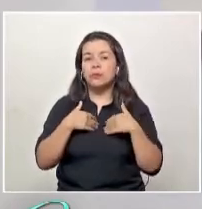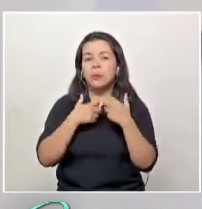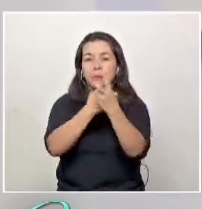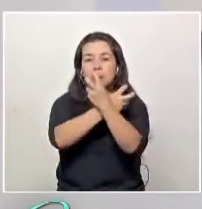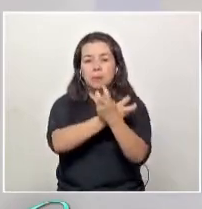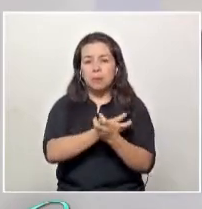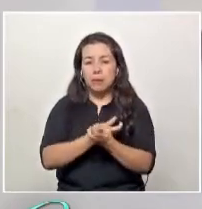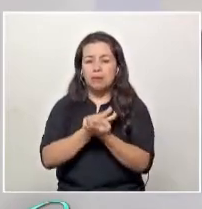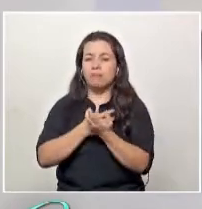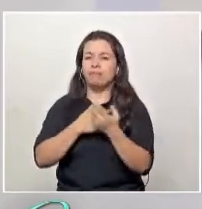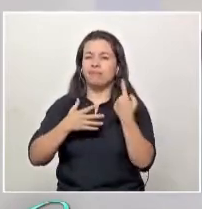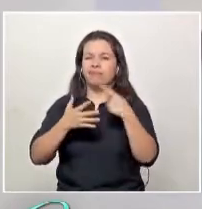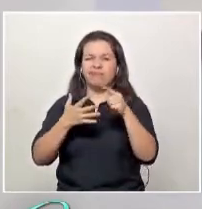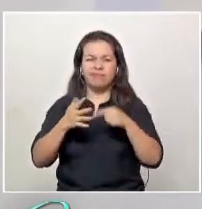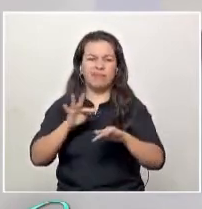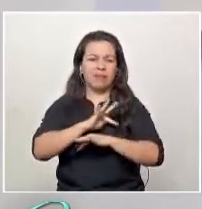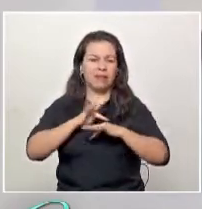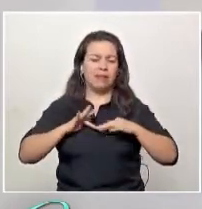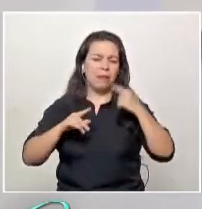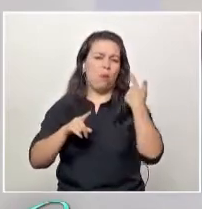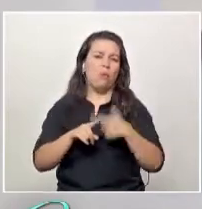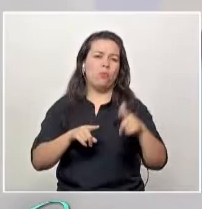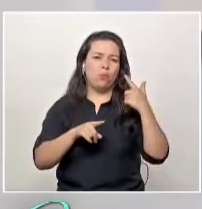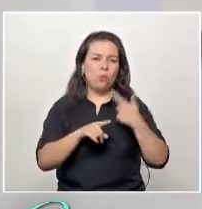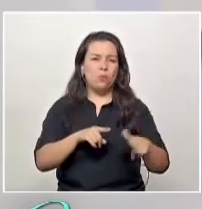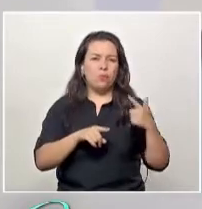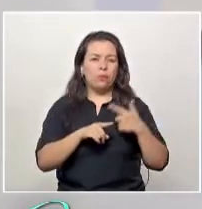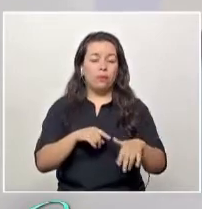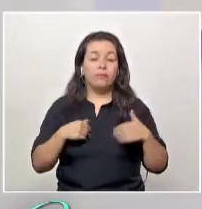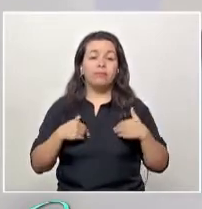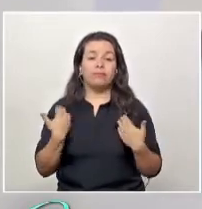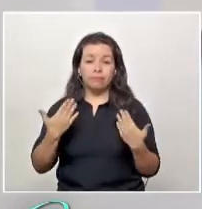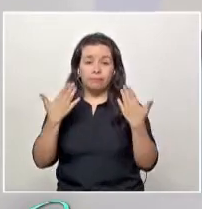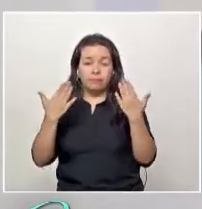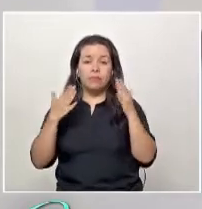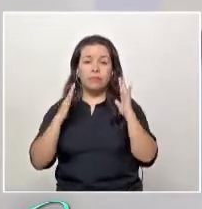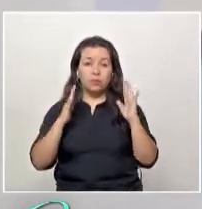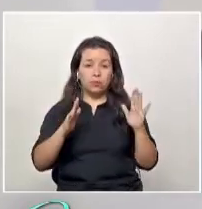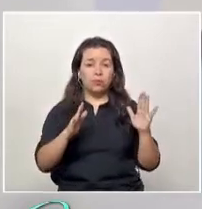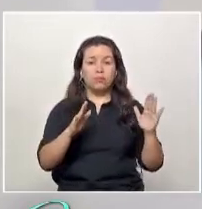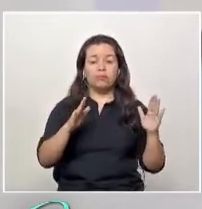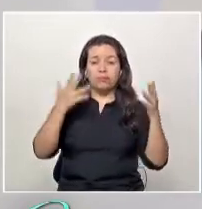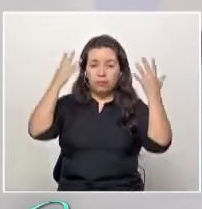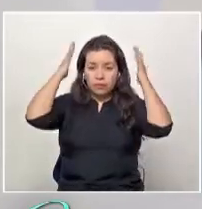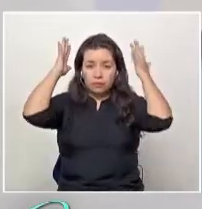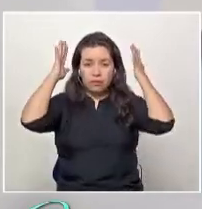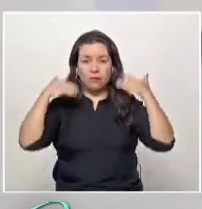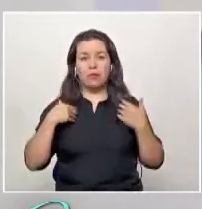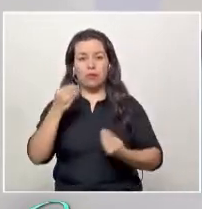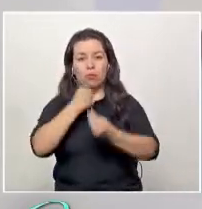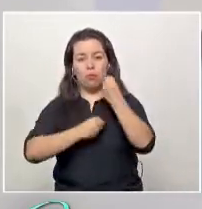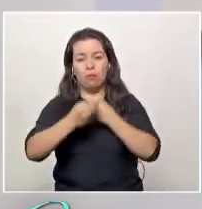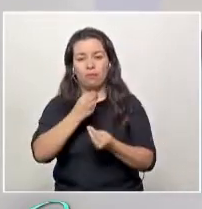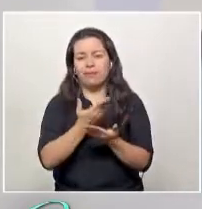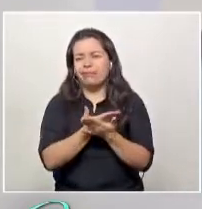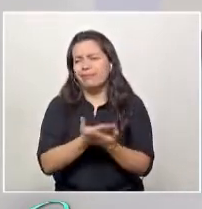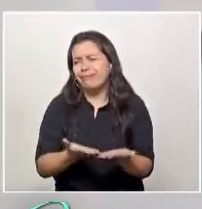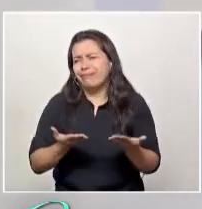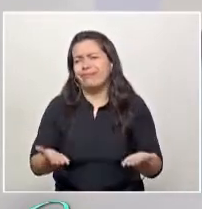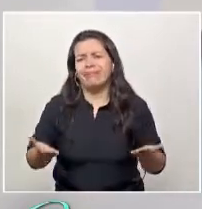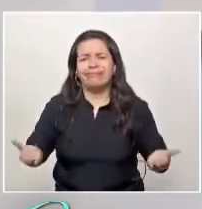de la quiropraxia, de la fisioterapia, de la acupuntura, de la terapia neural, de las dietas, de los ayunos, de